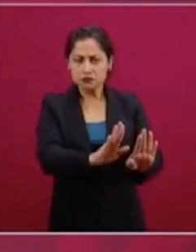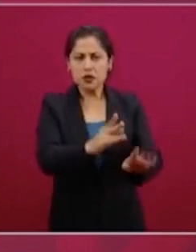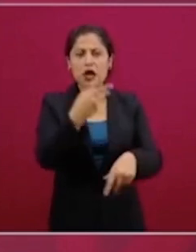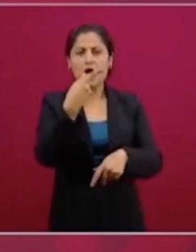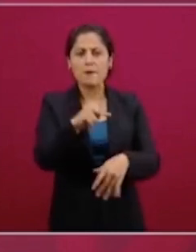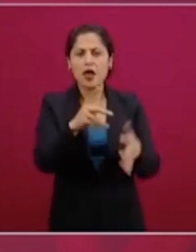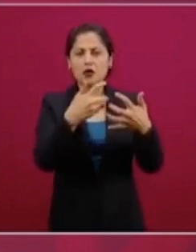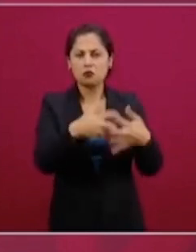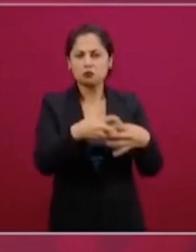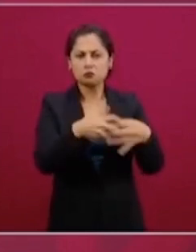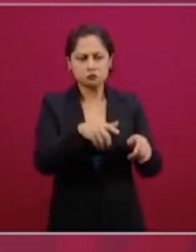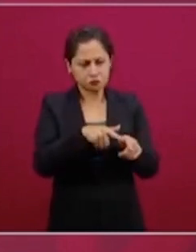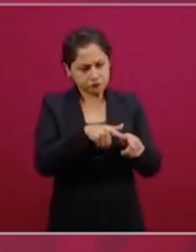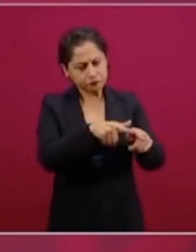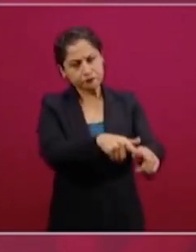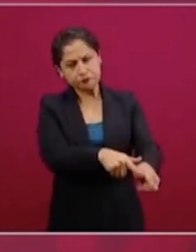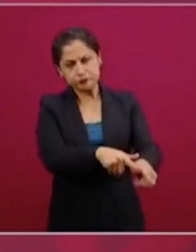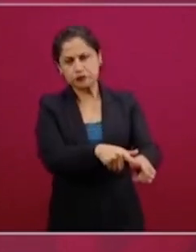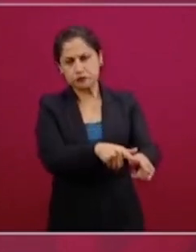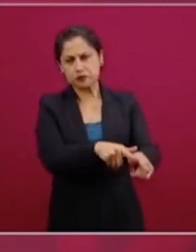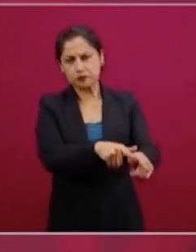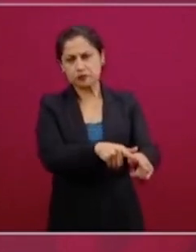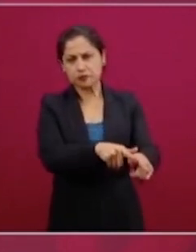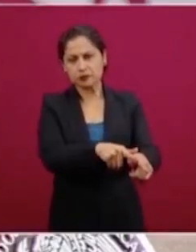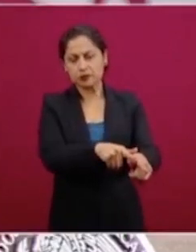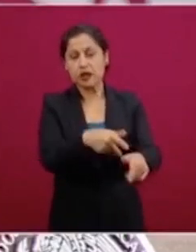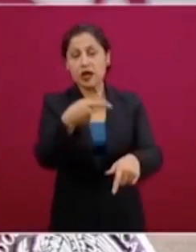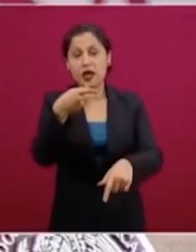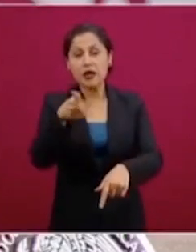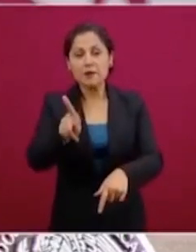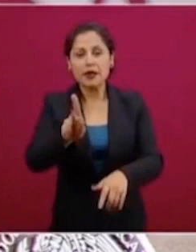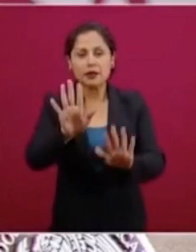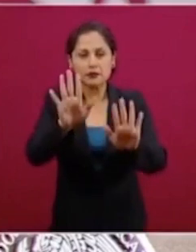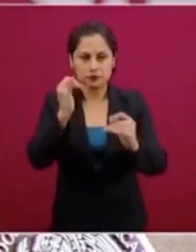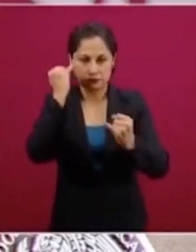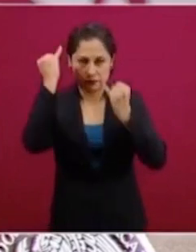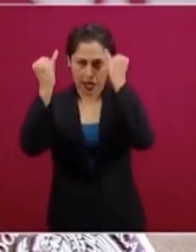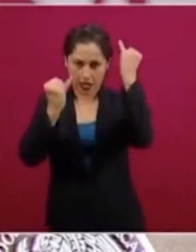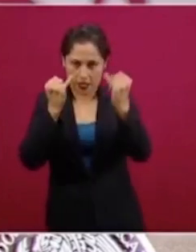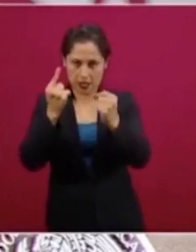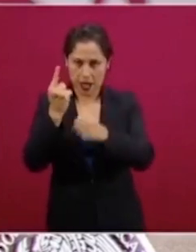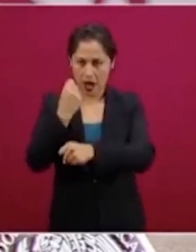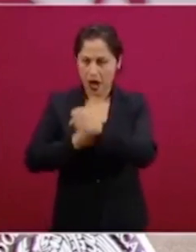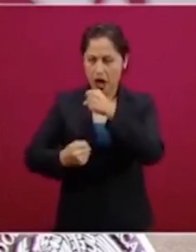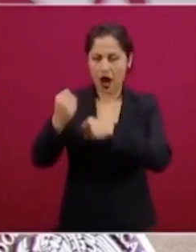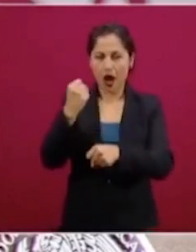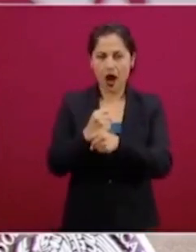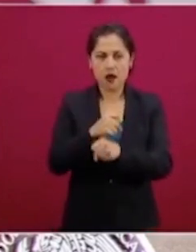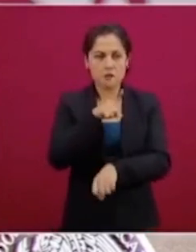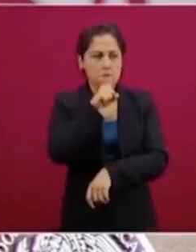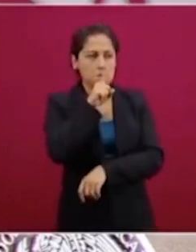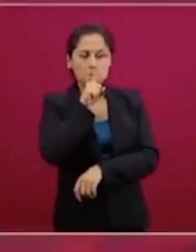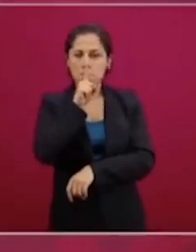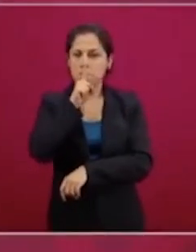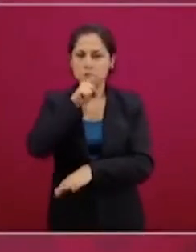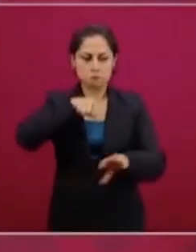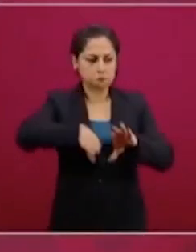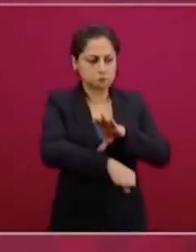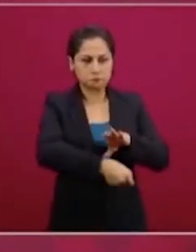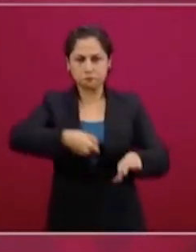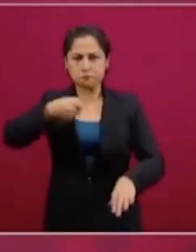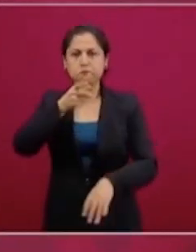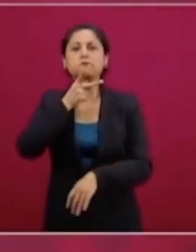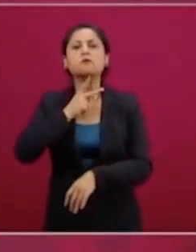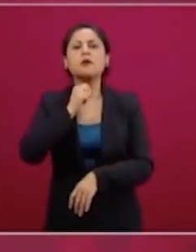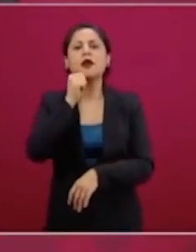Si no hubiésemos perforado nuevos pozos, estaríamos produciendo menos y